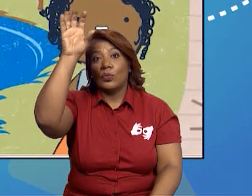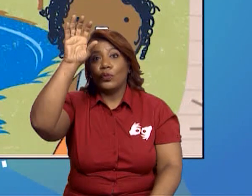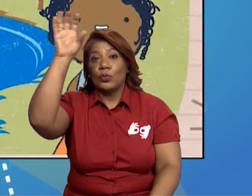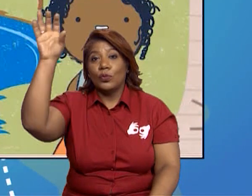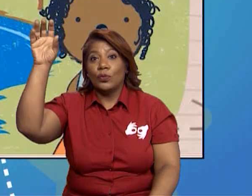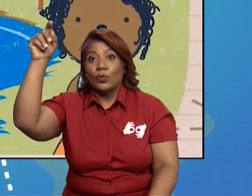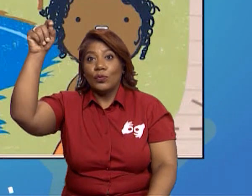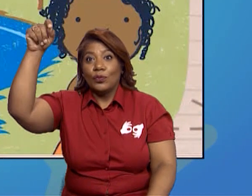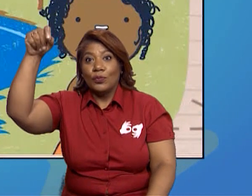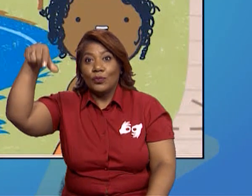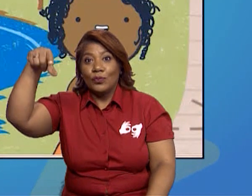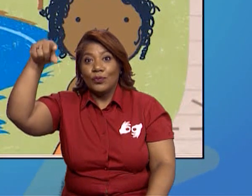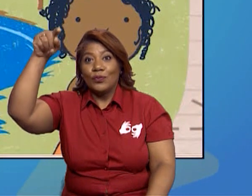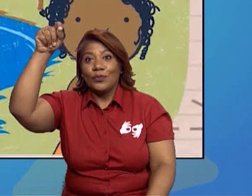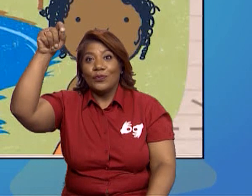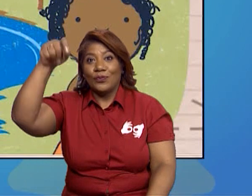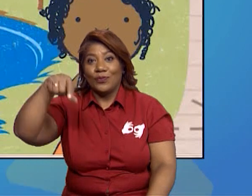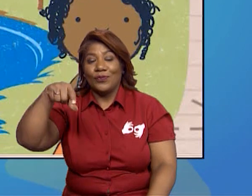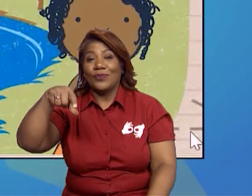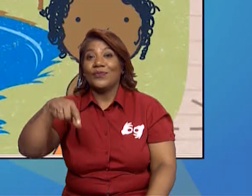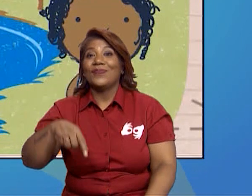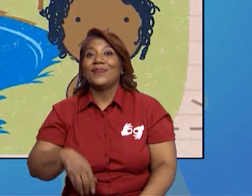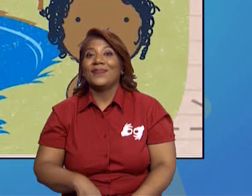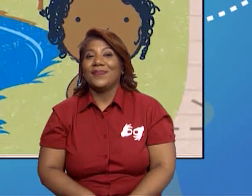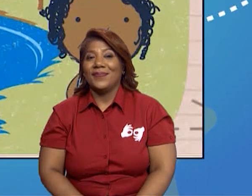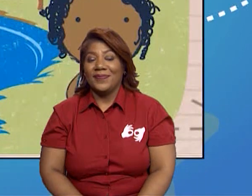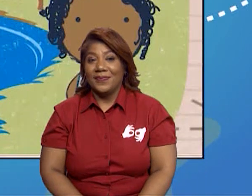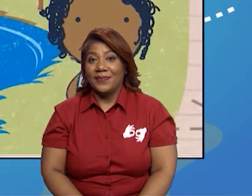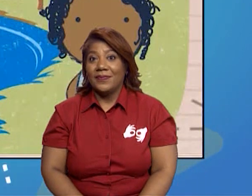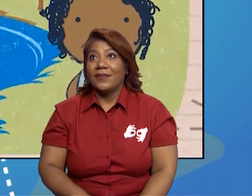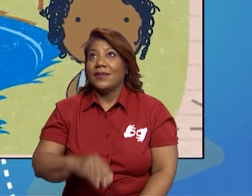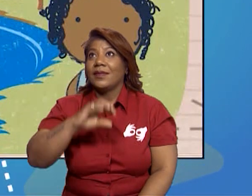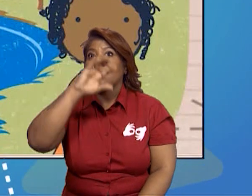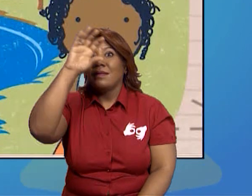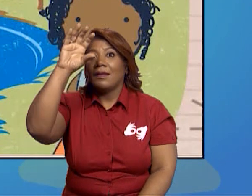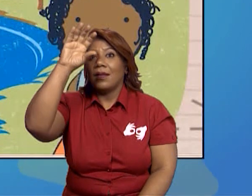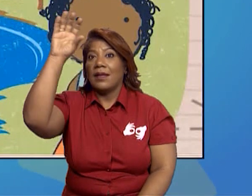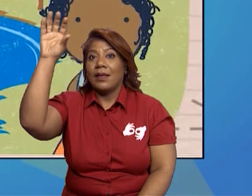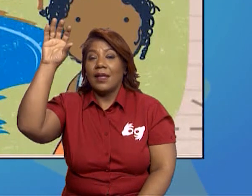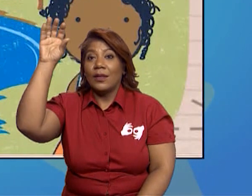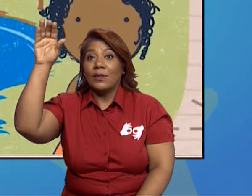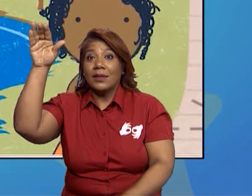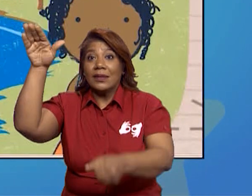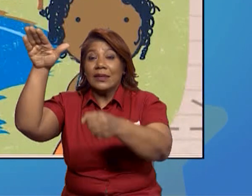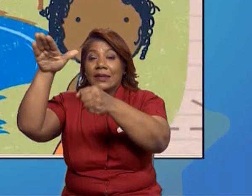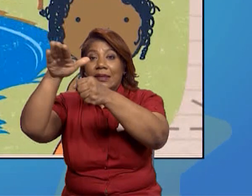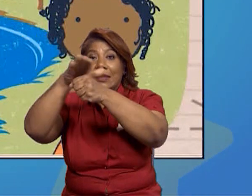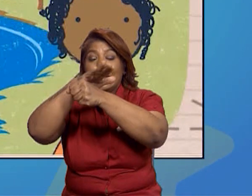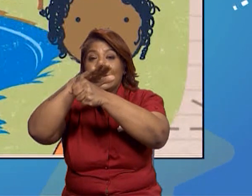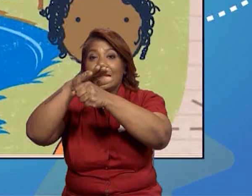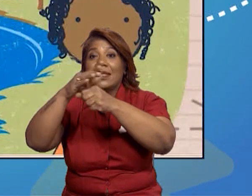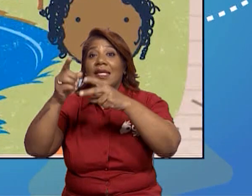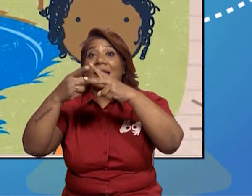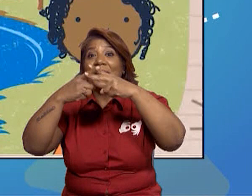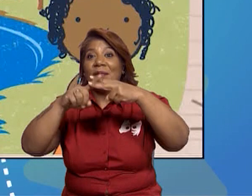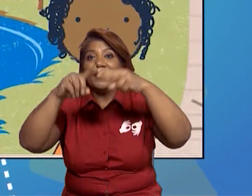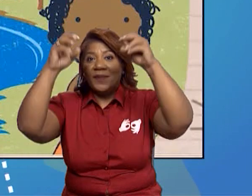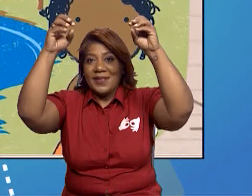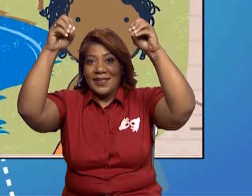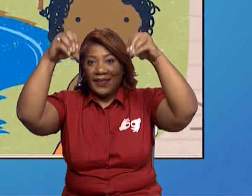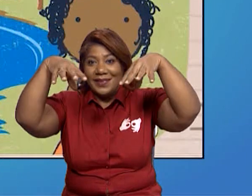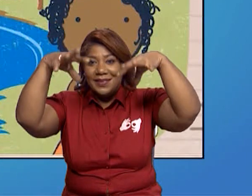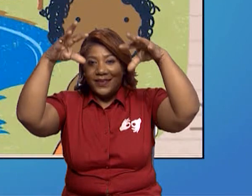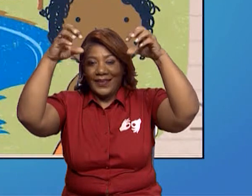de agua, las nubes. Cuando las nubes se llenan de gotitas de agua, caen en forma de lluvia. Eso se